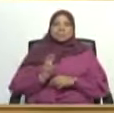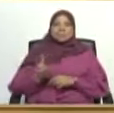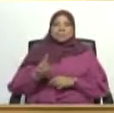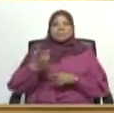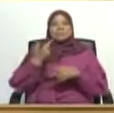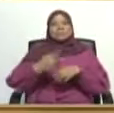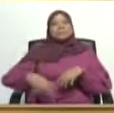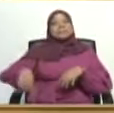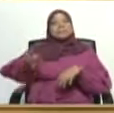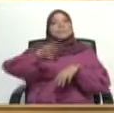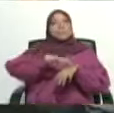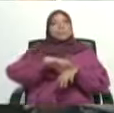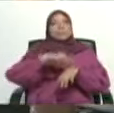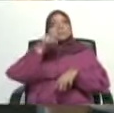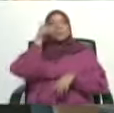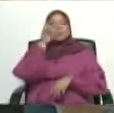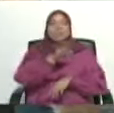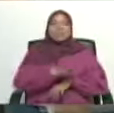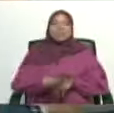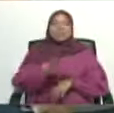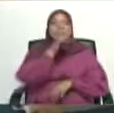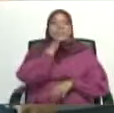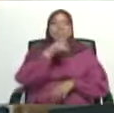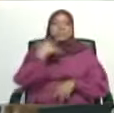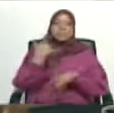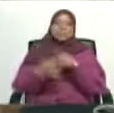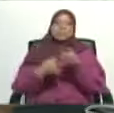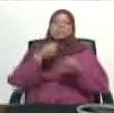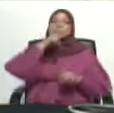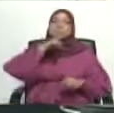peor sanción que pueda dar la humanidad, que pueda dar la